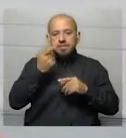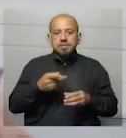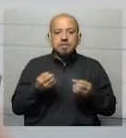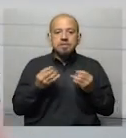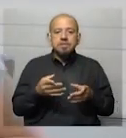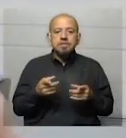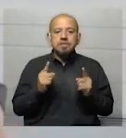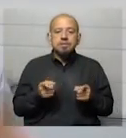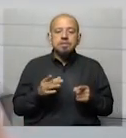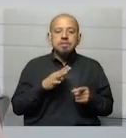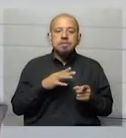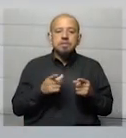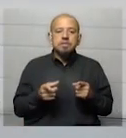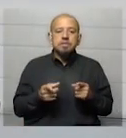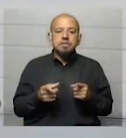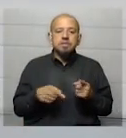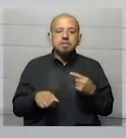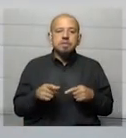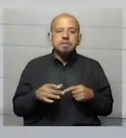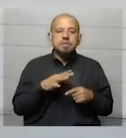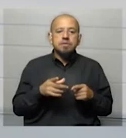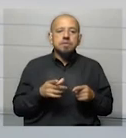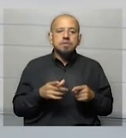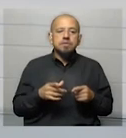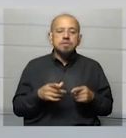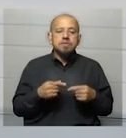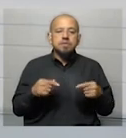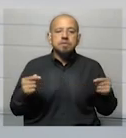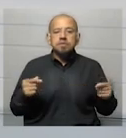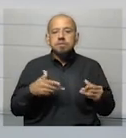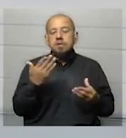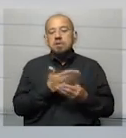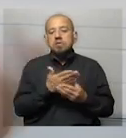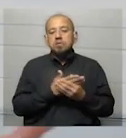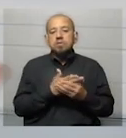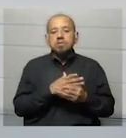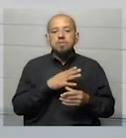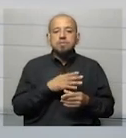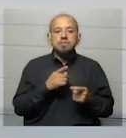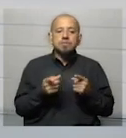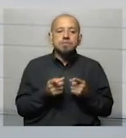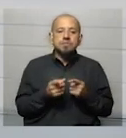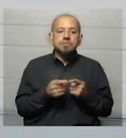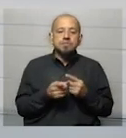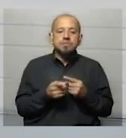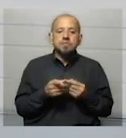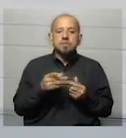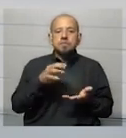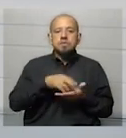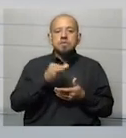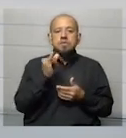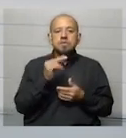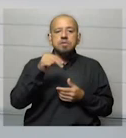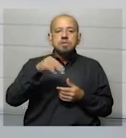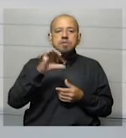porque también bueno, sintetiza ese contenido que tiene el archivo. Tenemos una pequeña instalación que es como